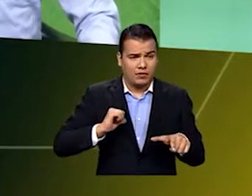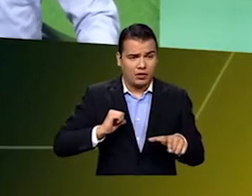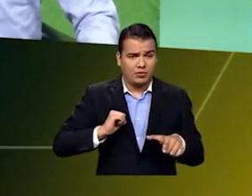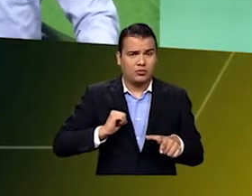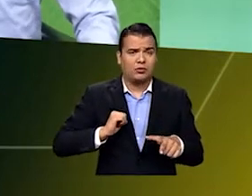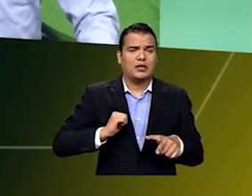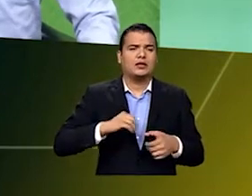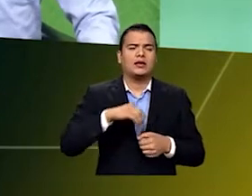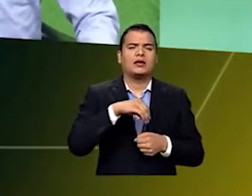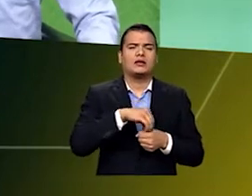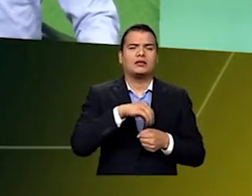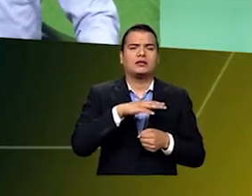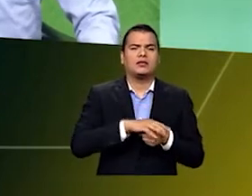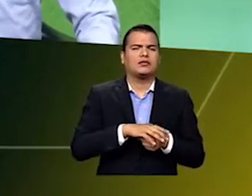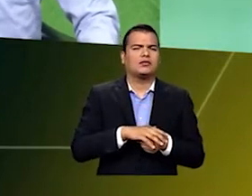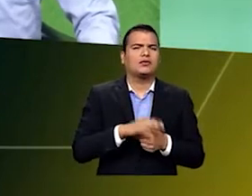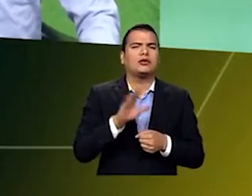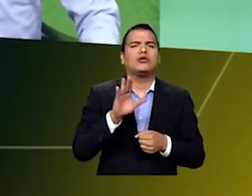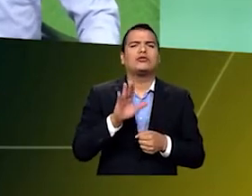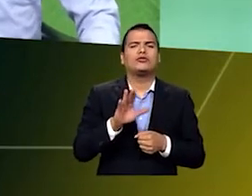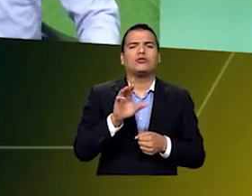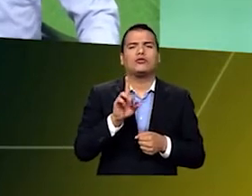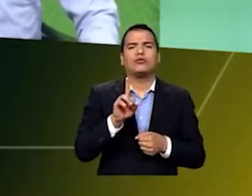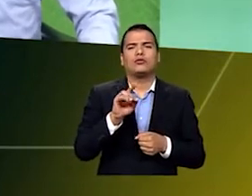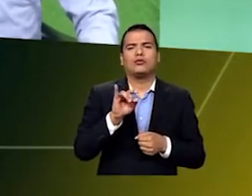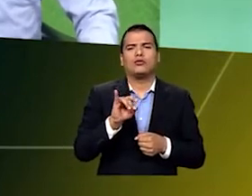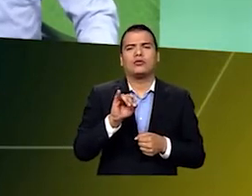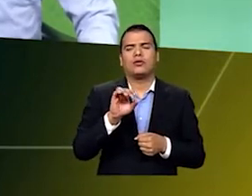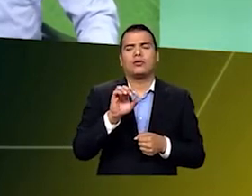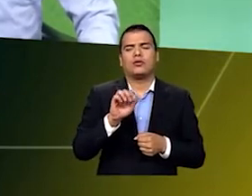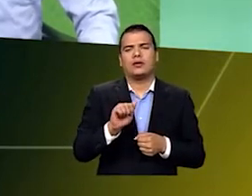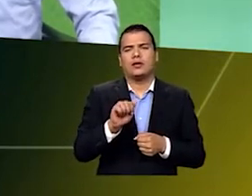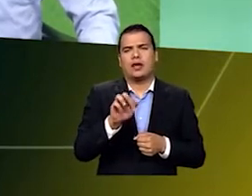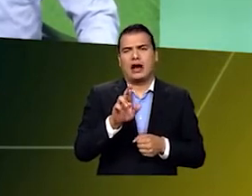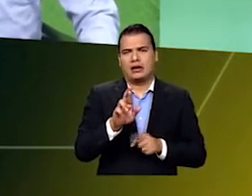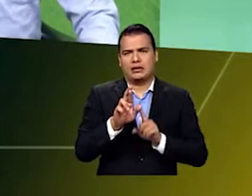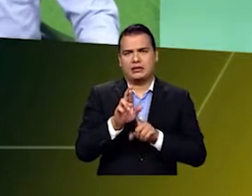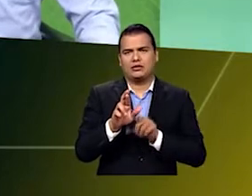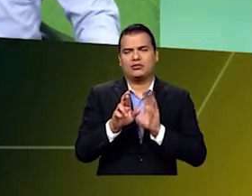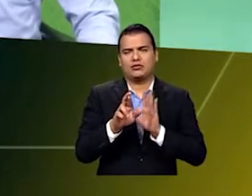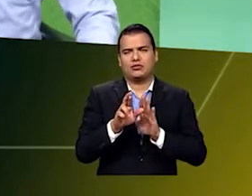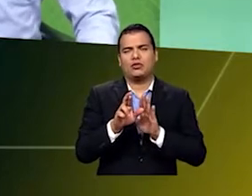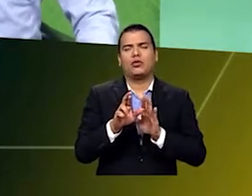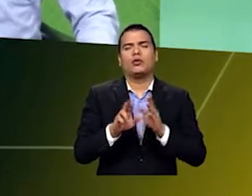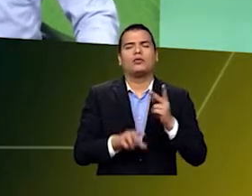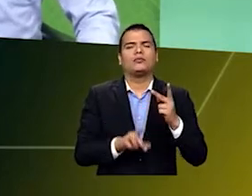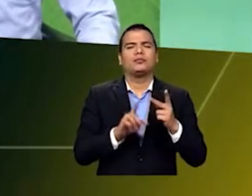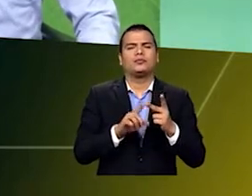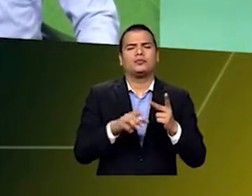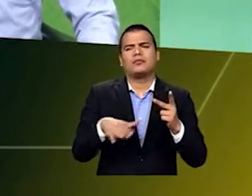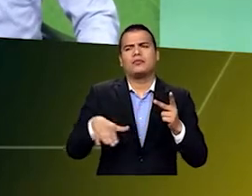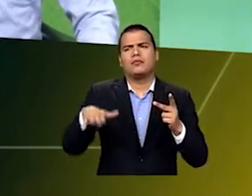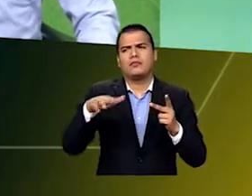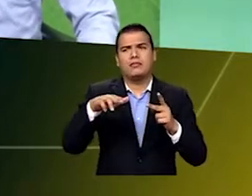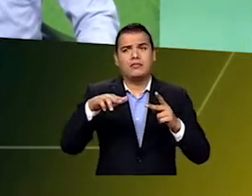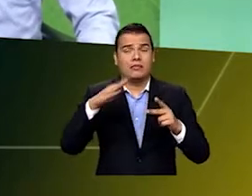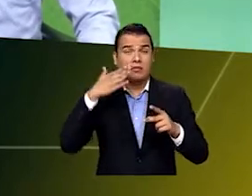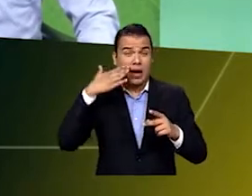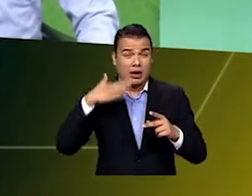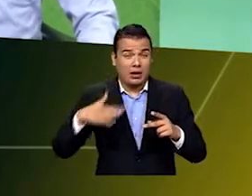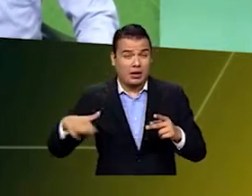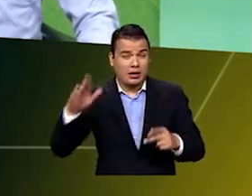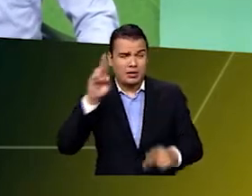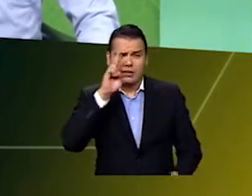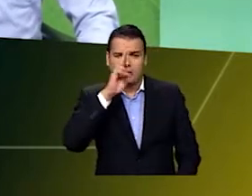integrado, encontramos los parques regionales naturales y los parques nacionales, claro, están los cuatro parques que tenemos